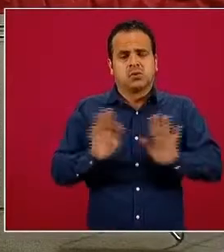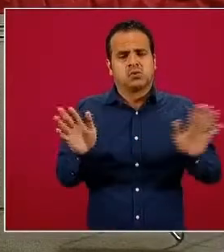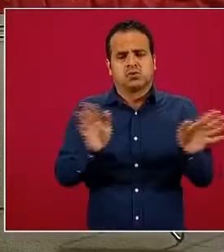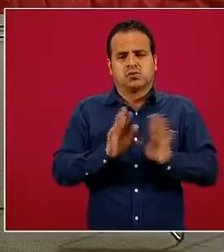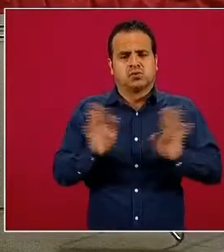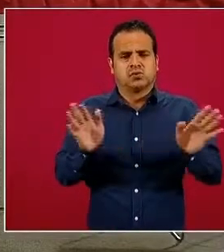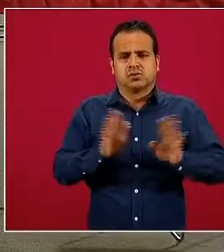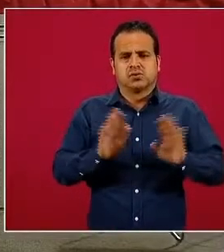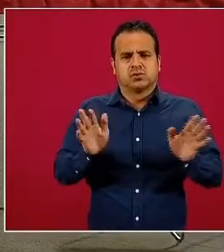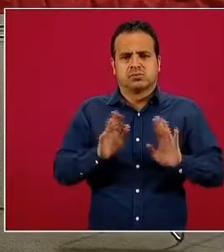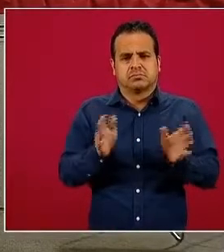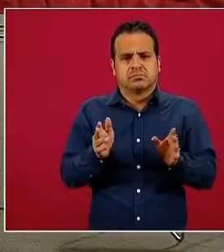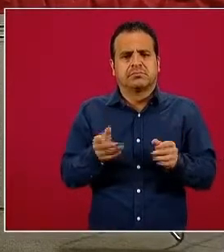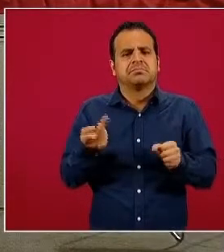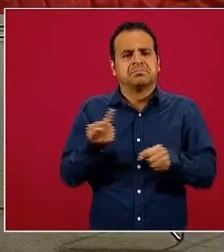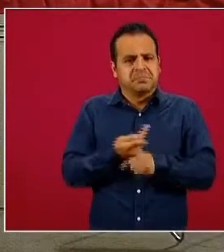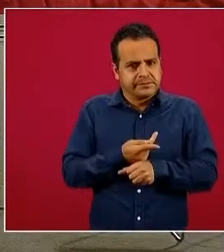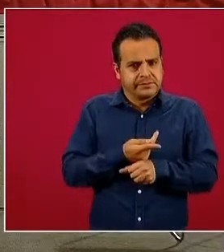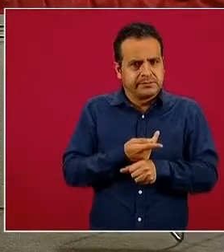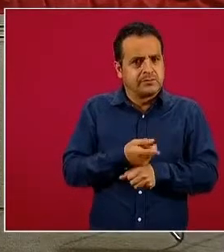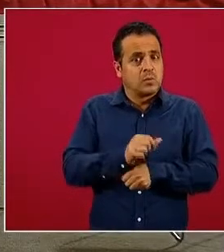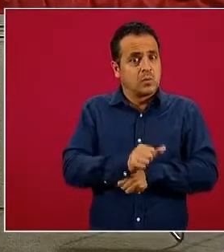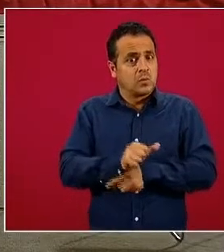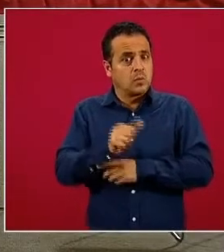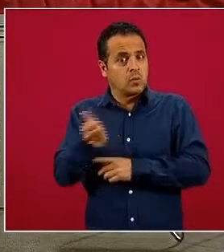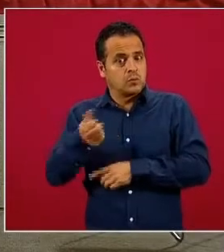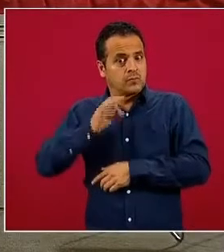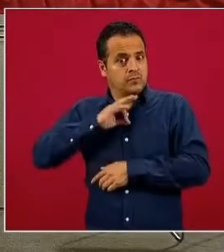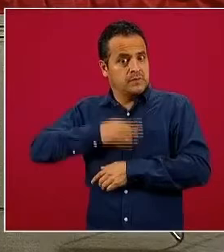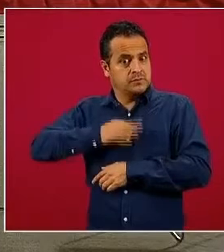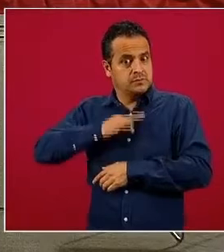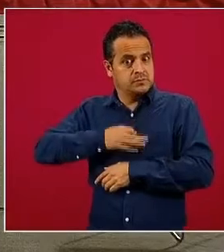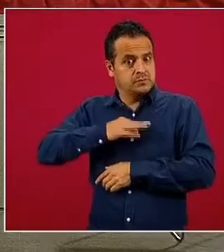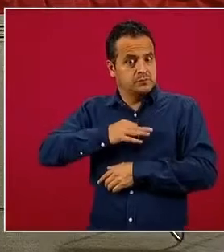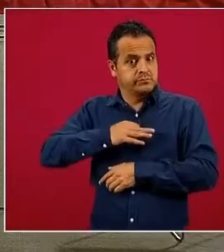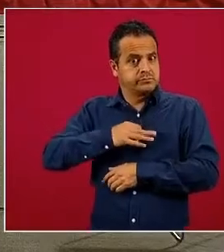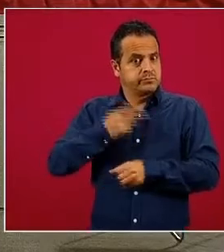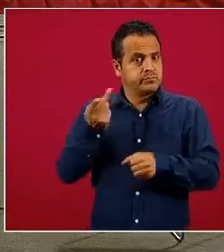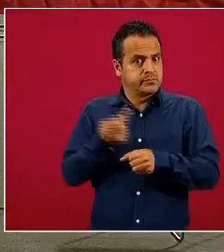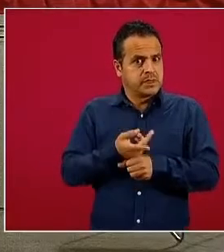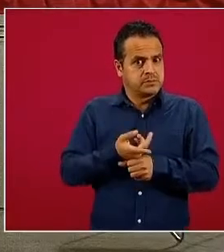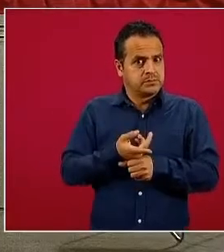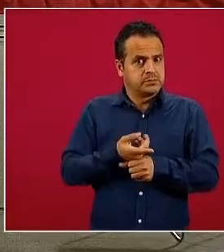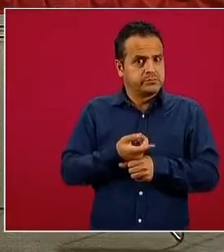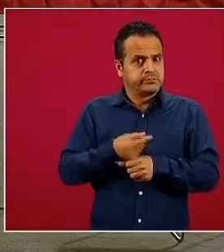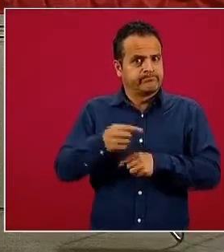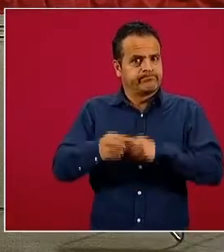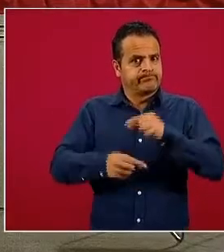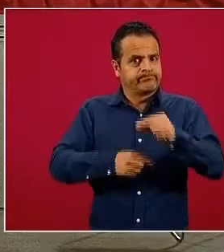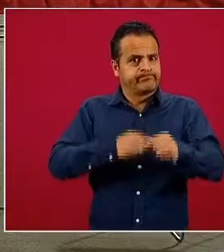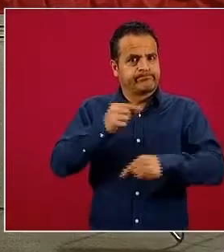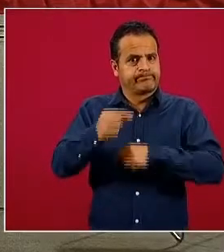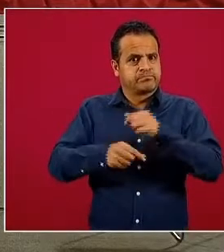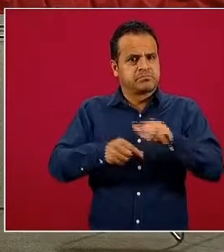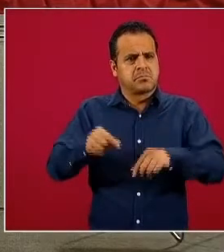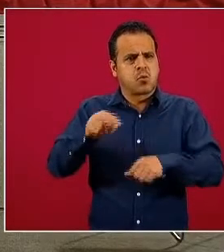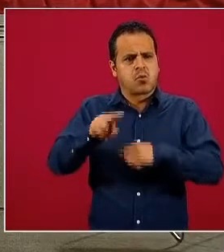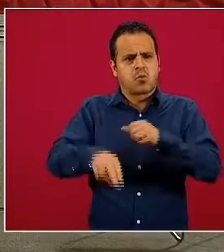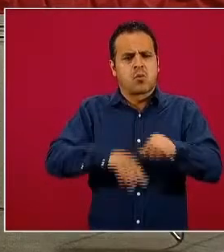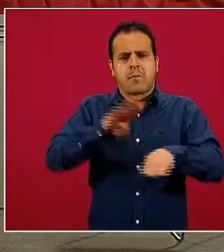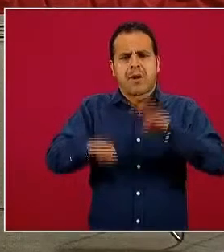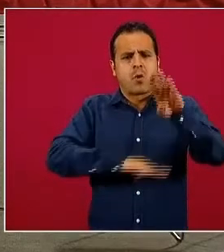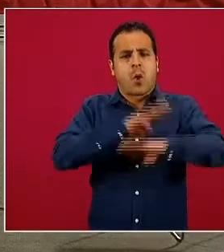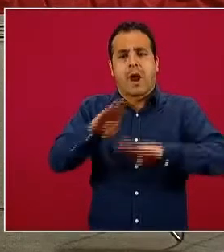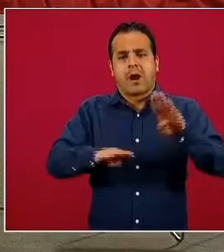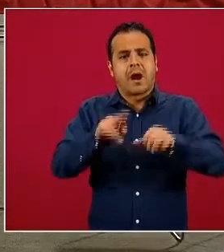mayoría de las enfermedades infecciosas, se empiezan a establecer equilibrios ecológicos